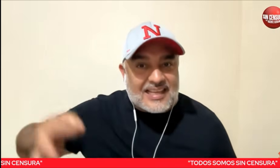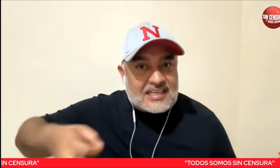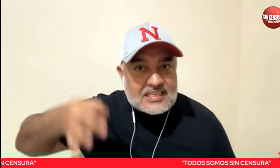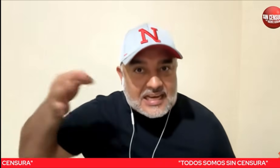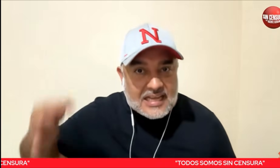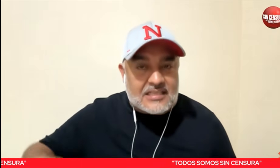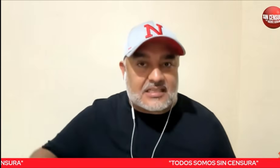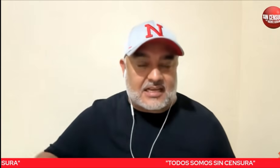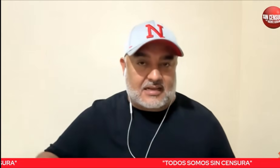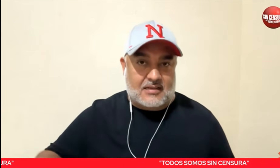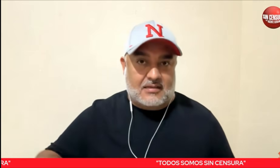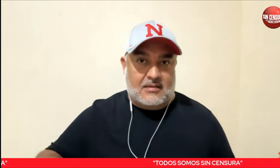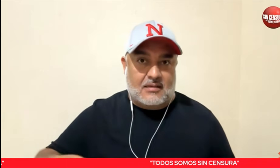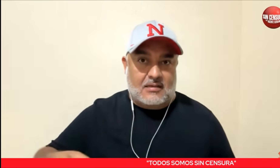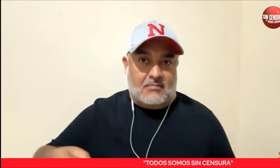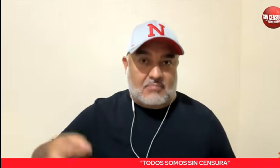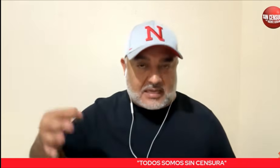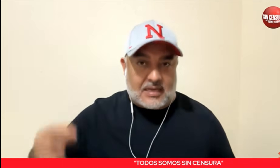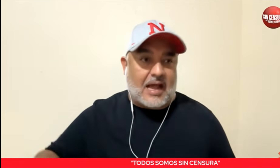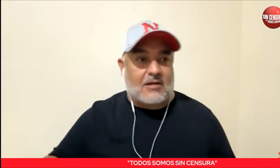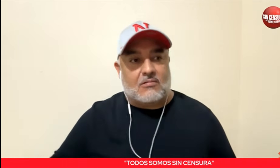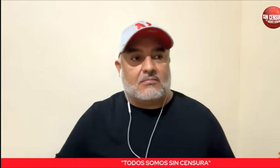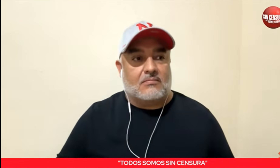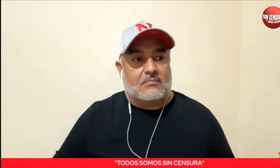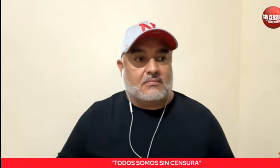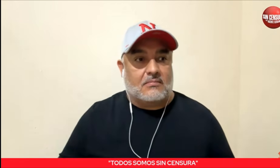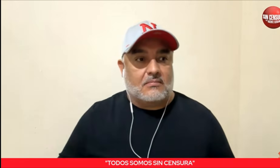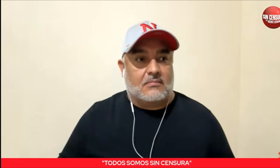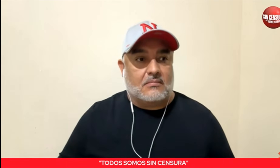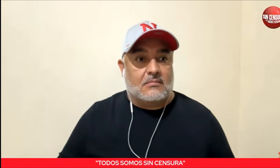estudiante de excelencia mexicano,